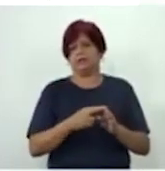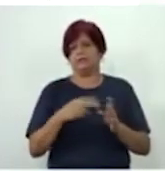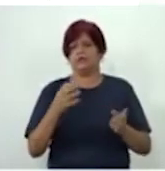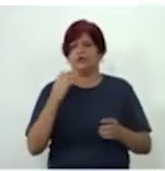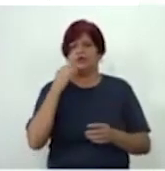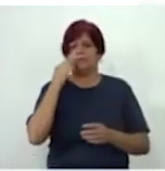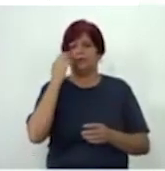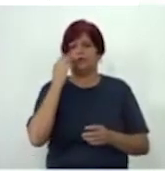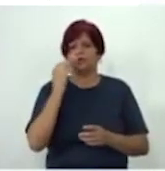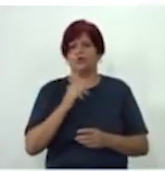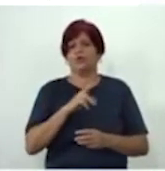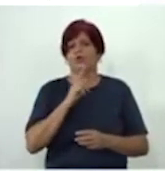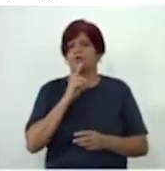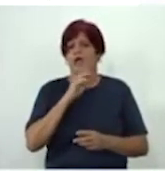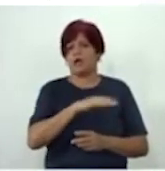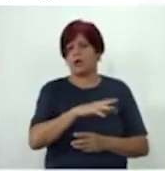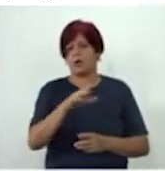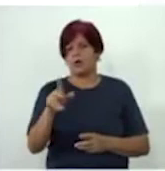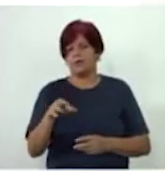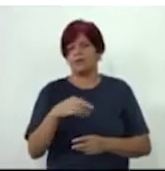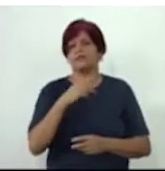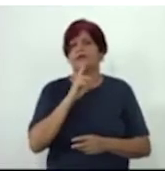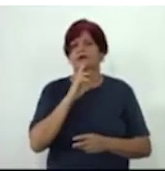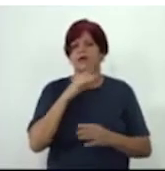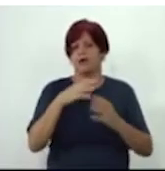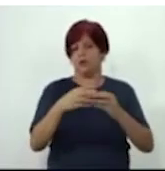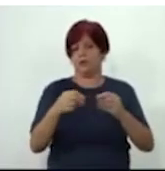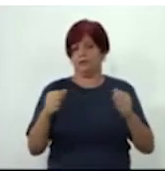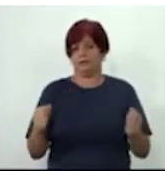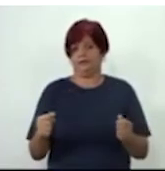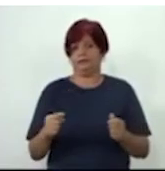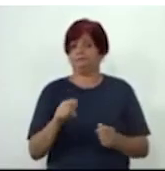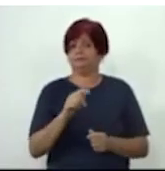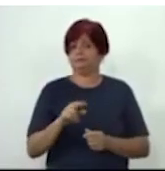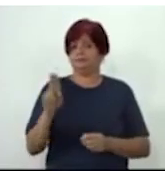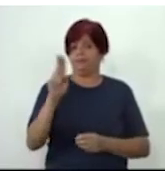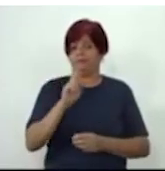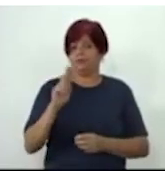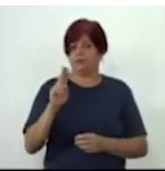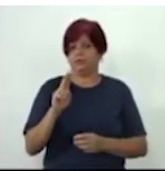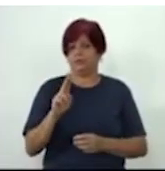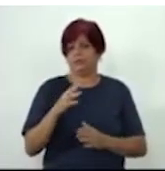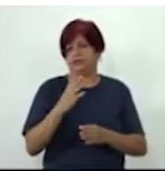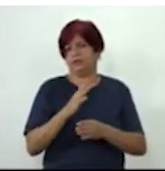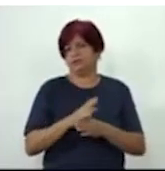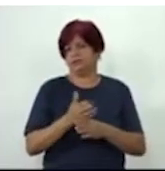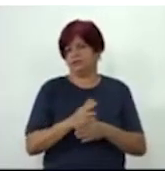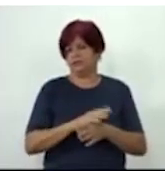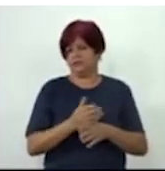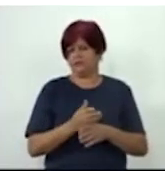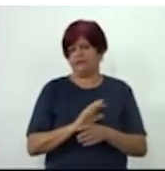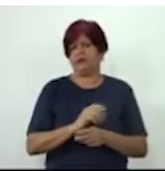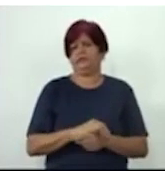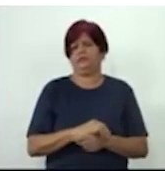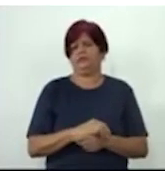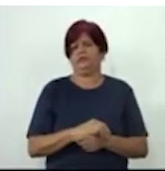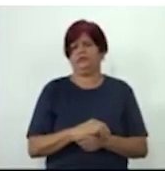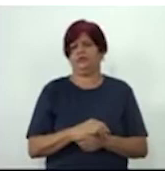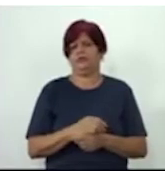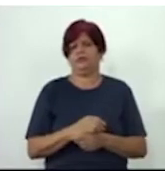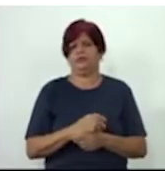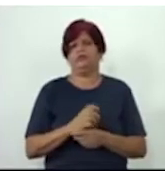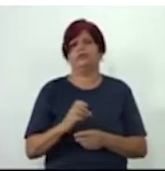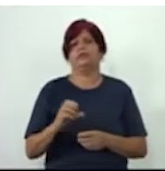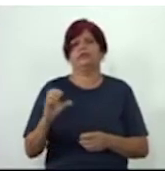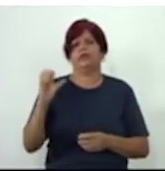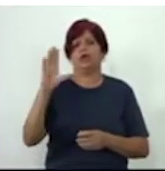aguas marítimas y aguas terrestres. En esta unidad se definen conceptos de